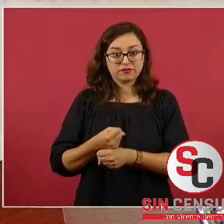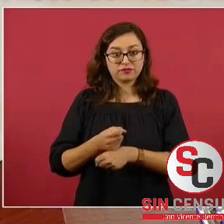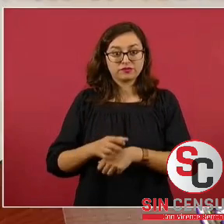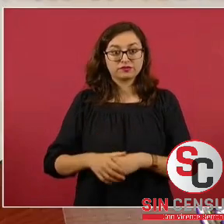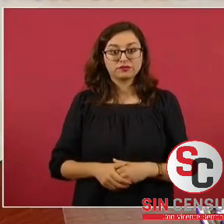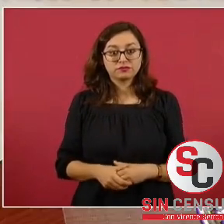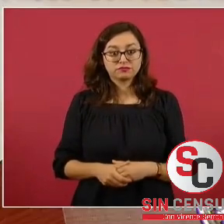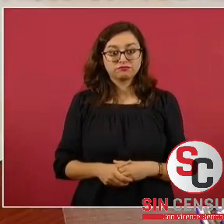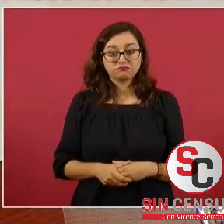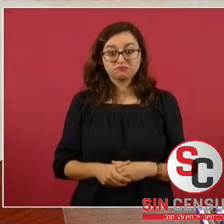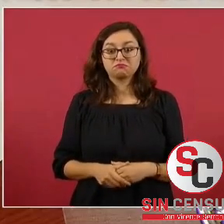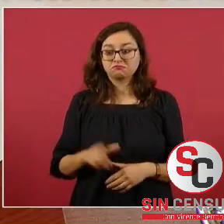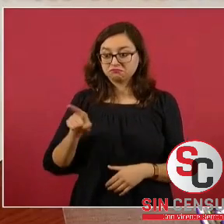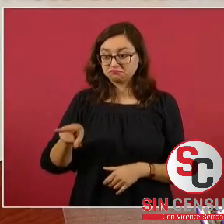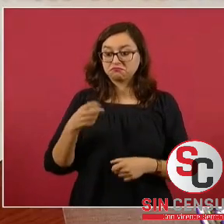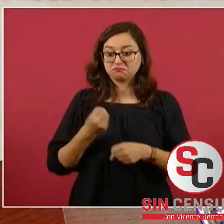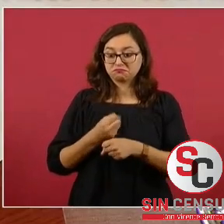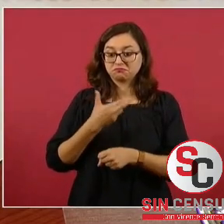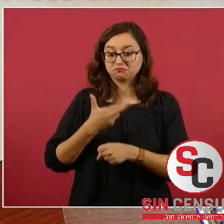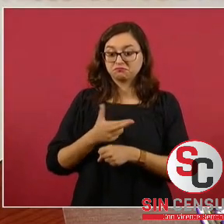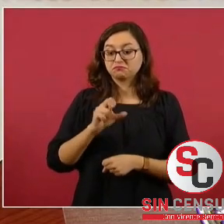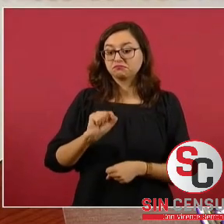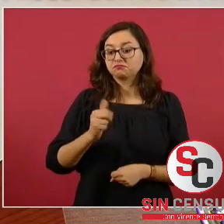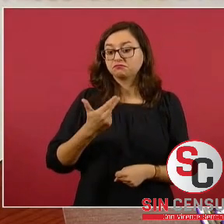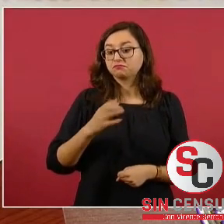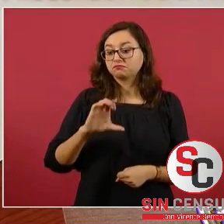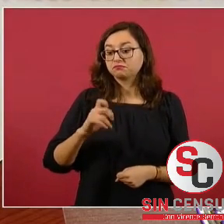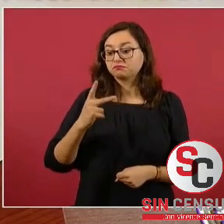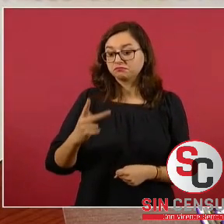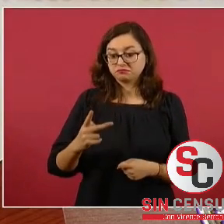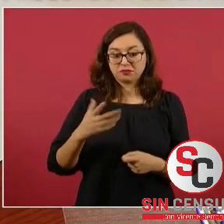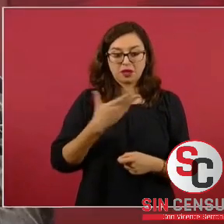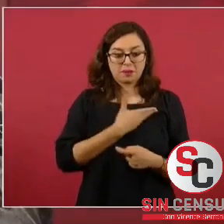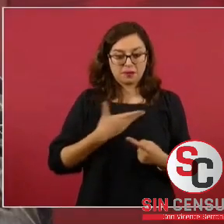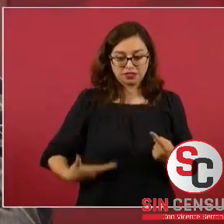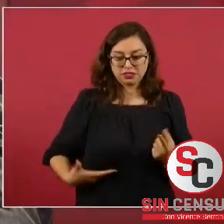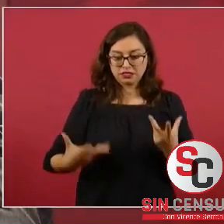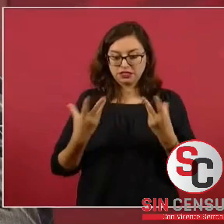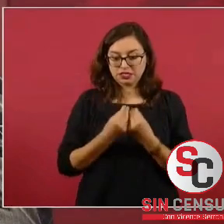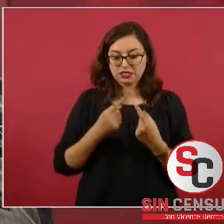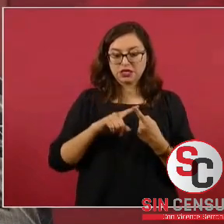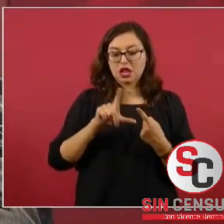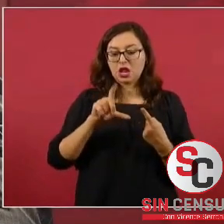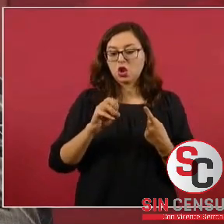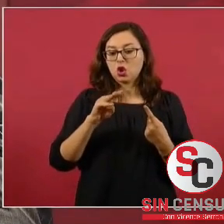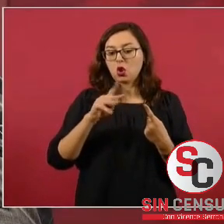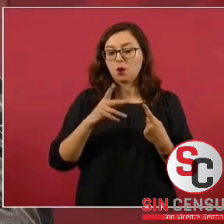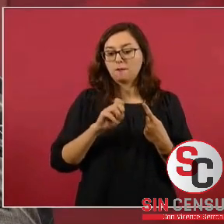Fue secretario de Hacienda de López Mateos y de Díaz Ordaz.